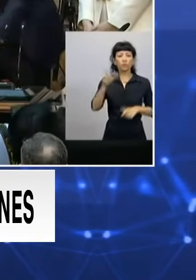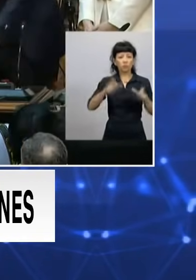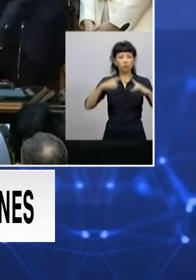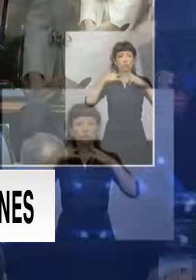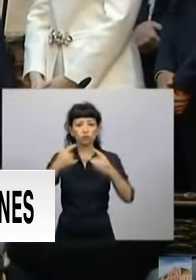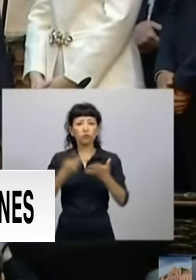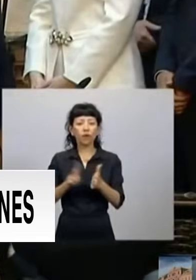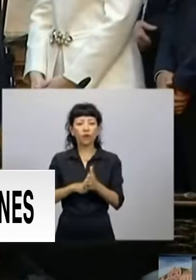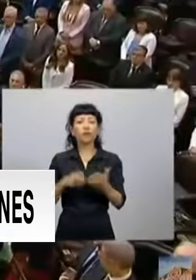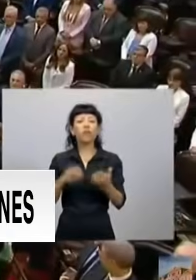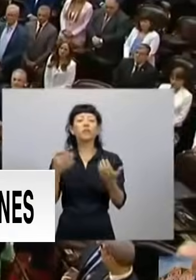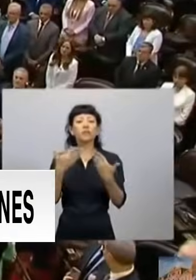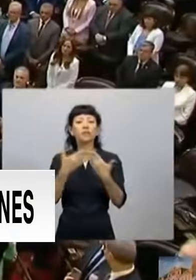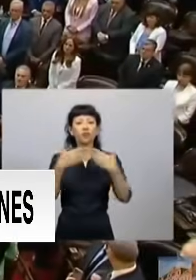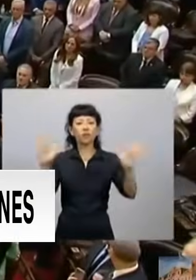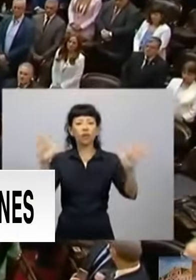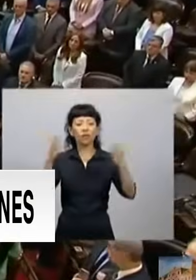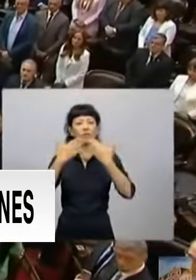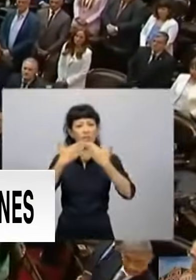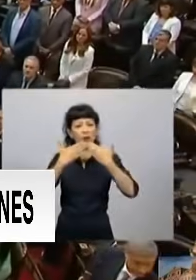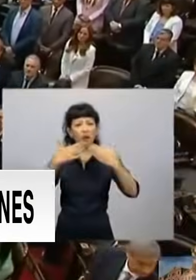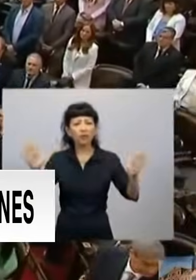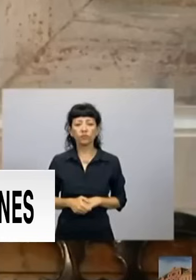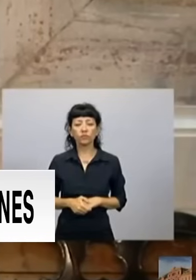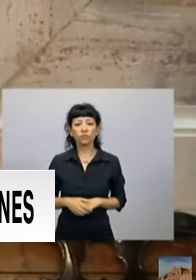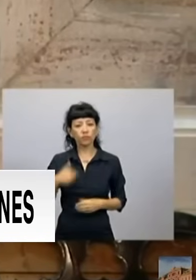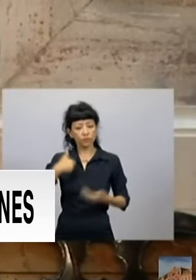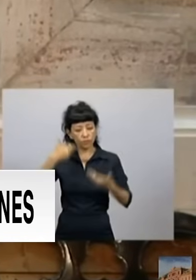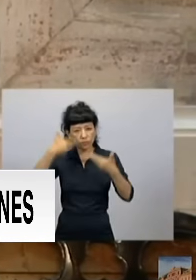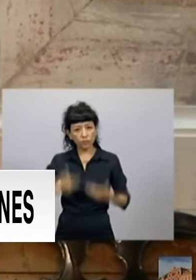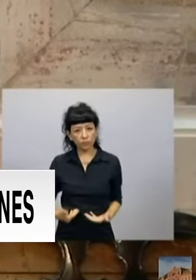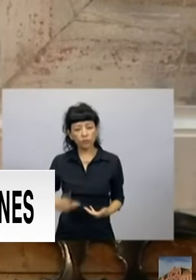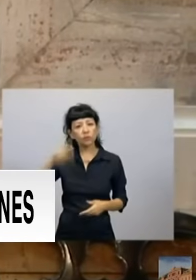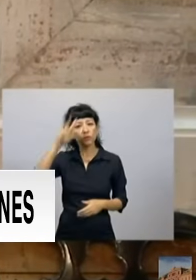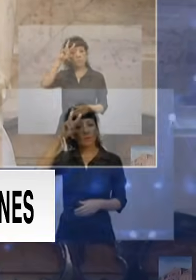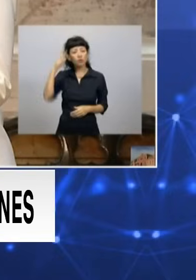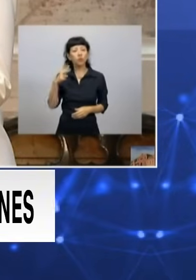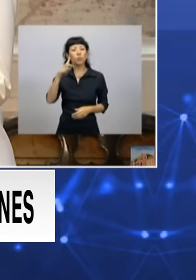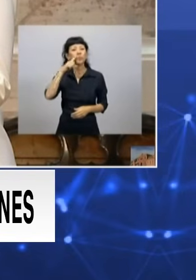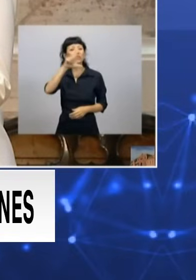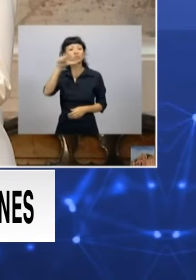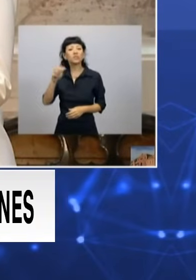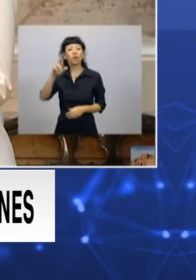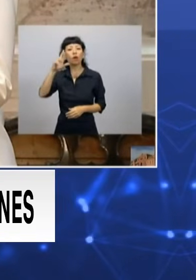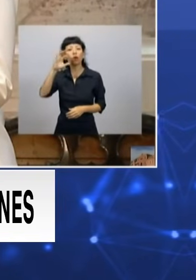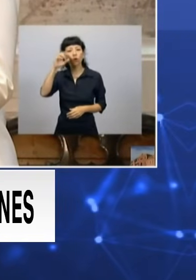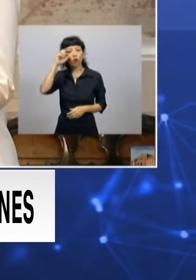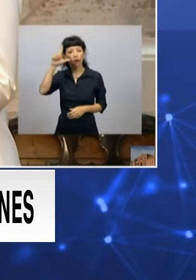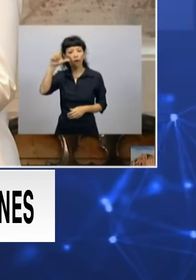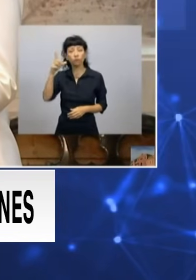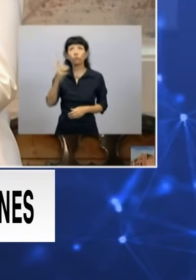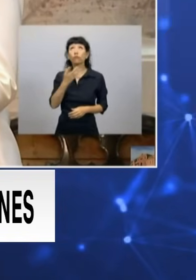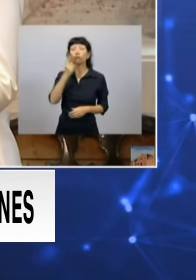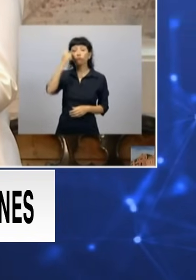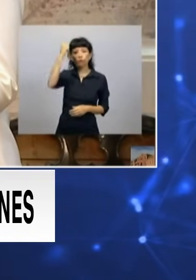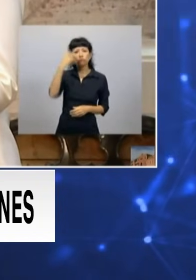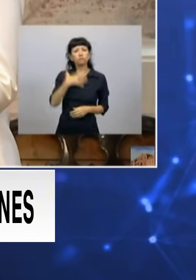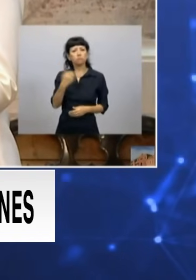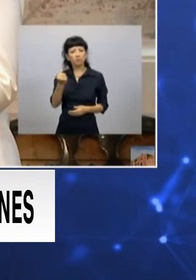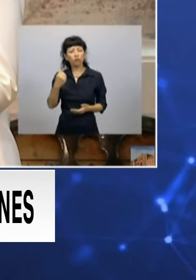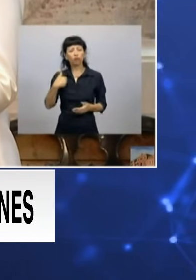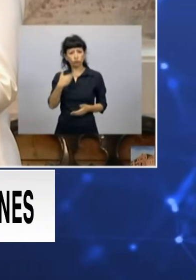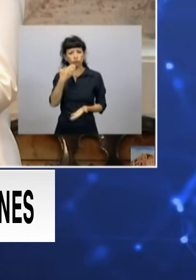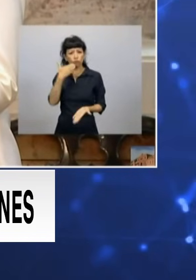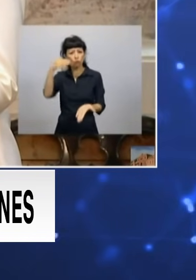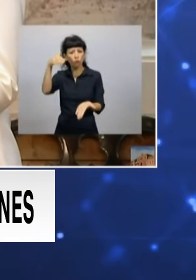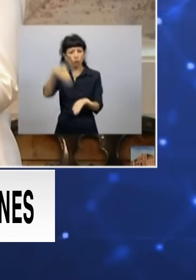Sí, entonces, ¿usted cree que va a haber más pragmatismo en esas relaciones exteriores que el planteamiento más ideológico